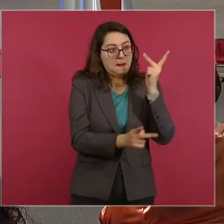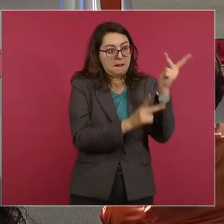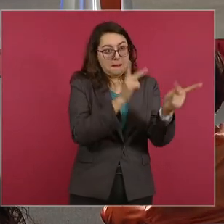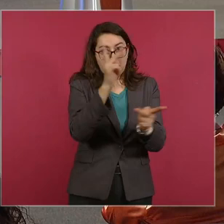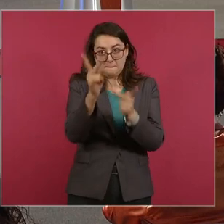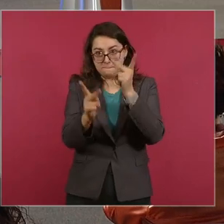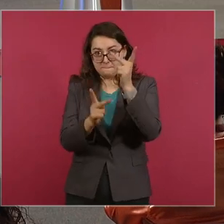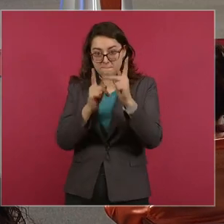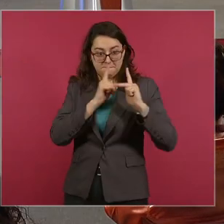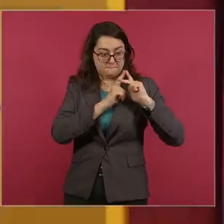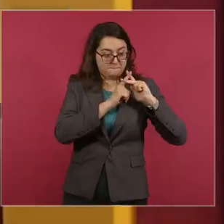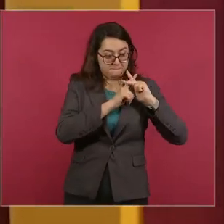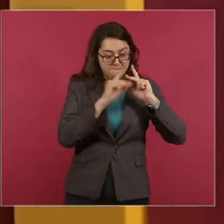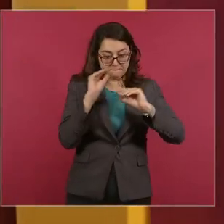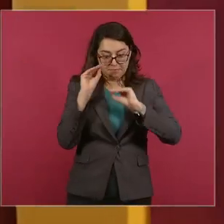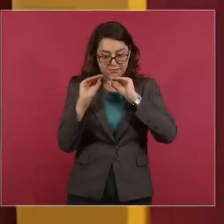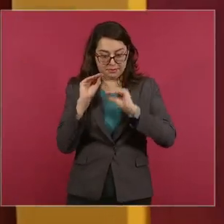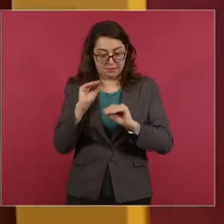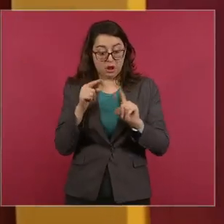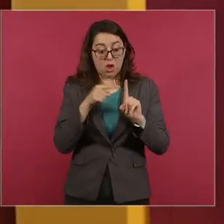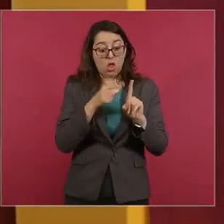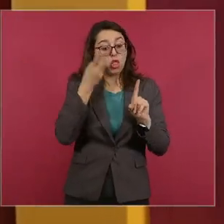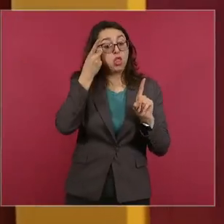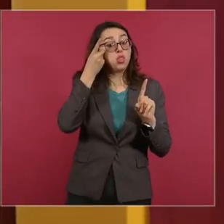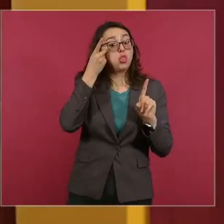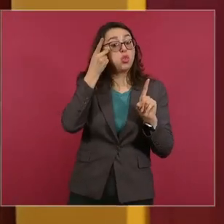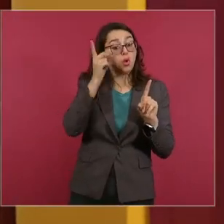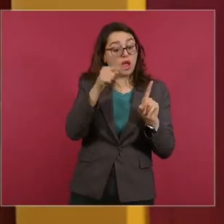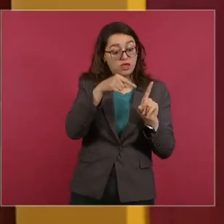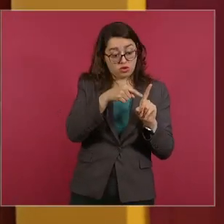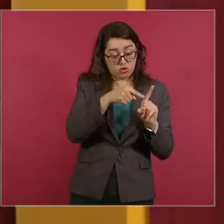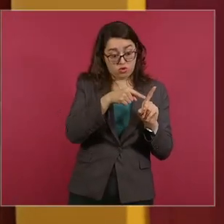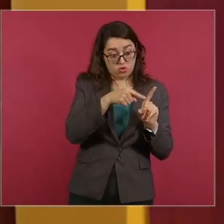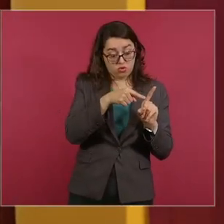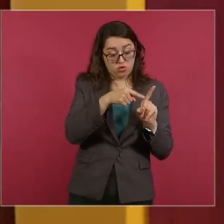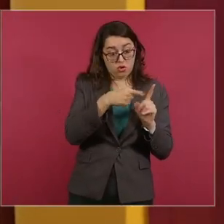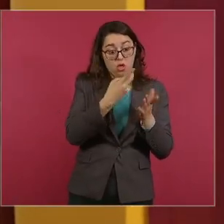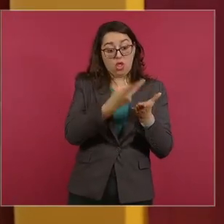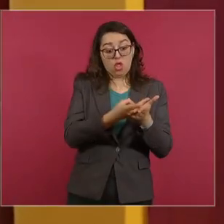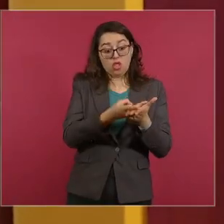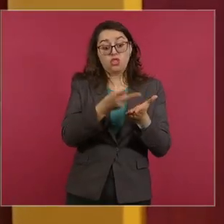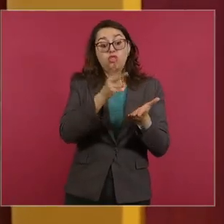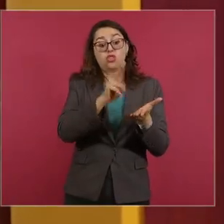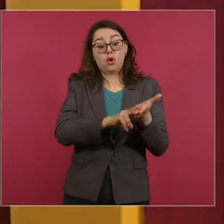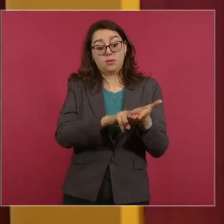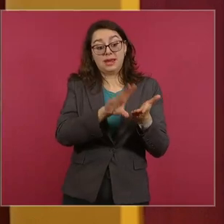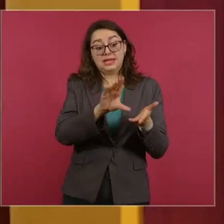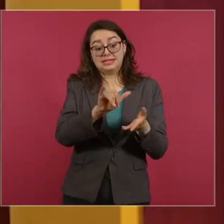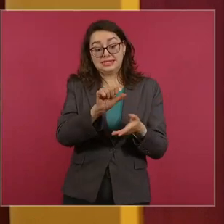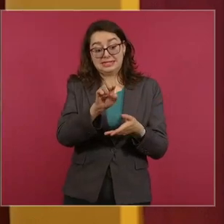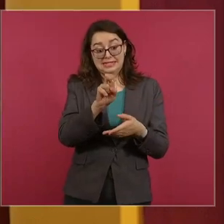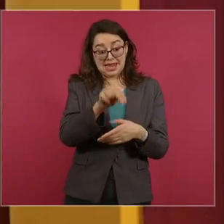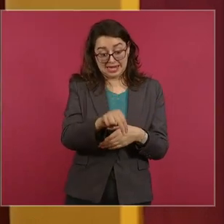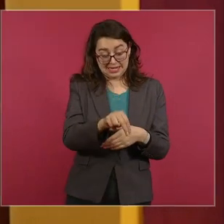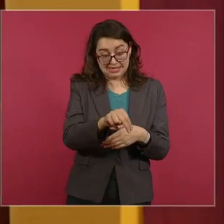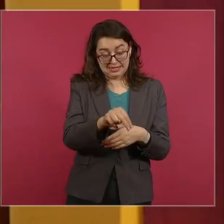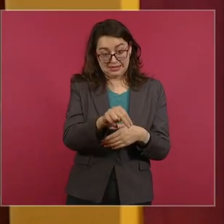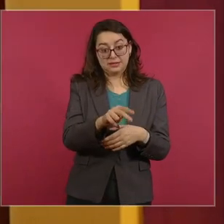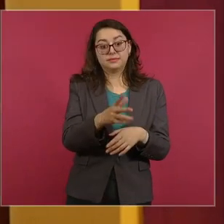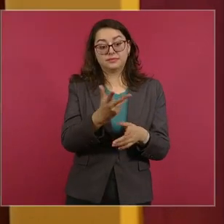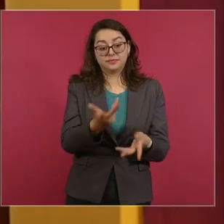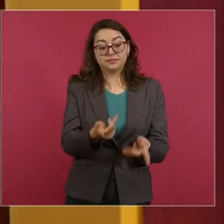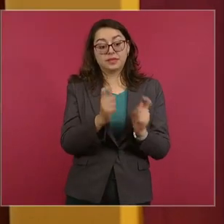uno de sus dueños era el director del centro de información y seguridad nacional Cisen el